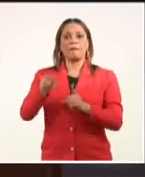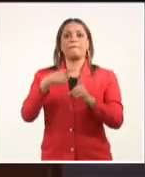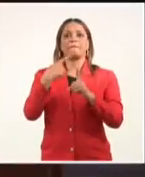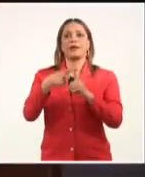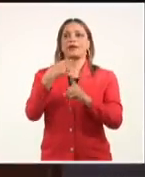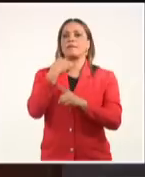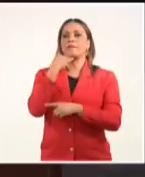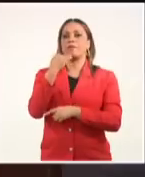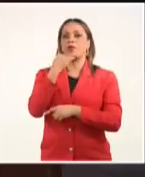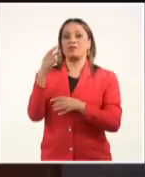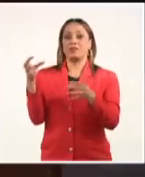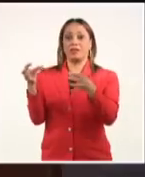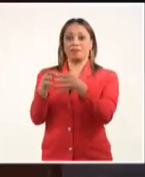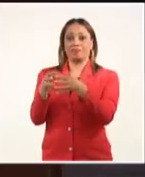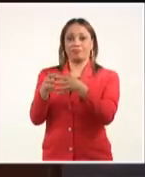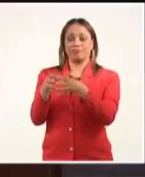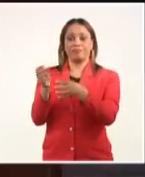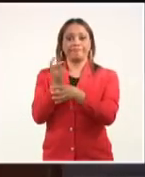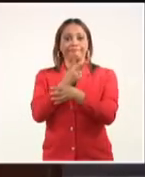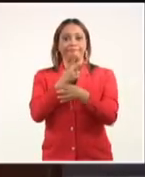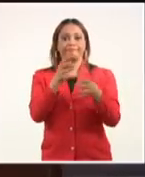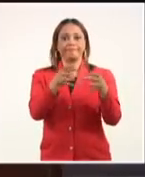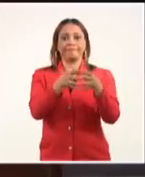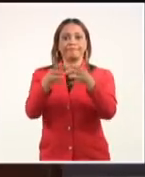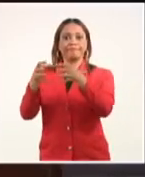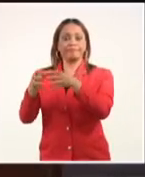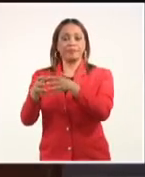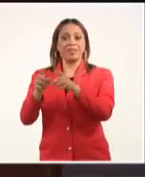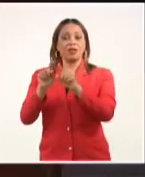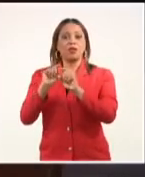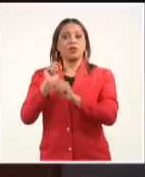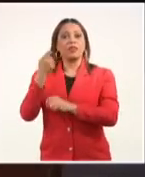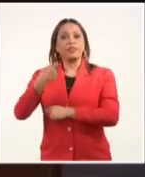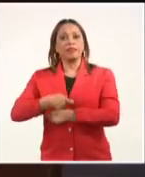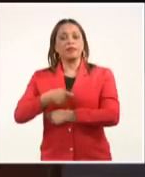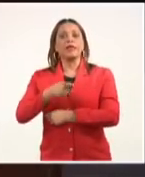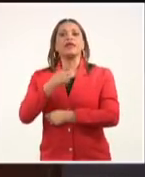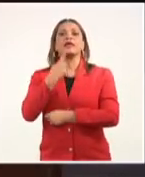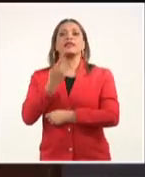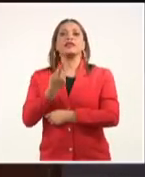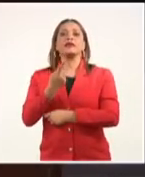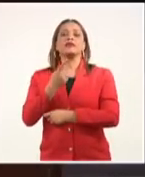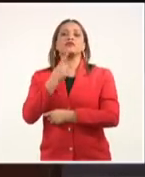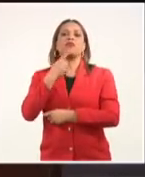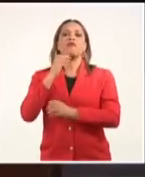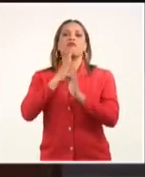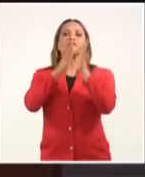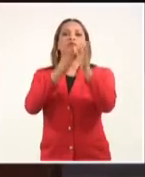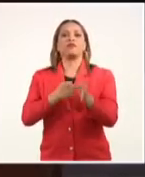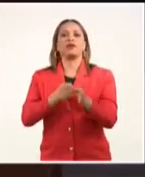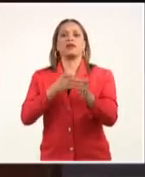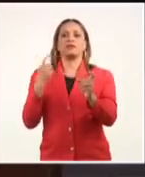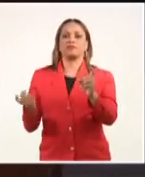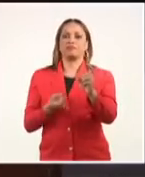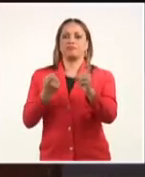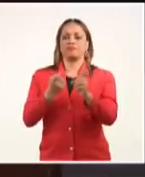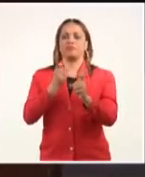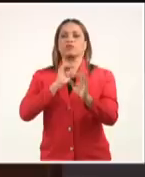del Interior, fieles y seguros guardianes de la revolución,